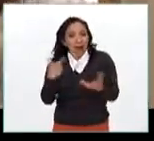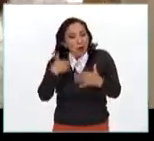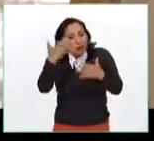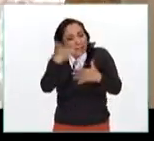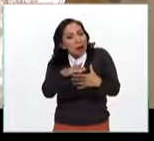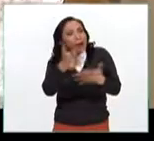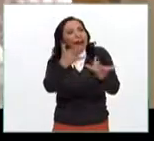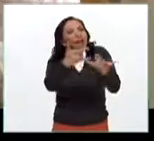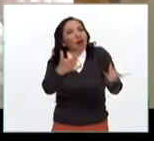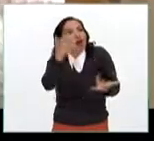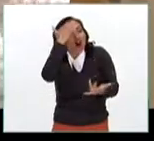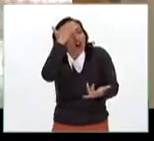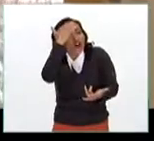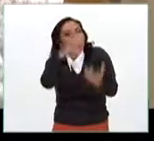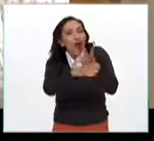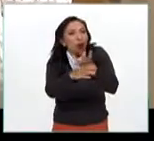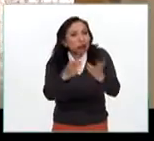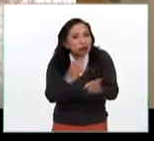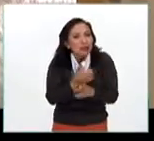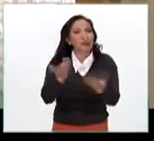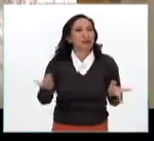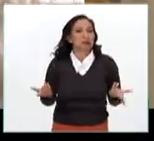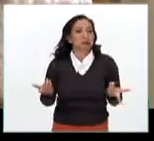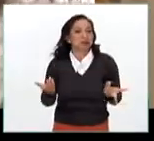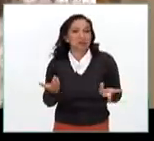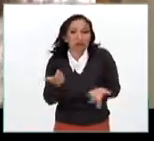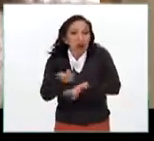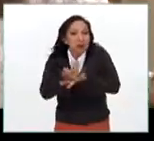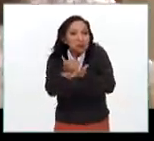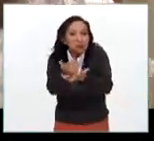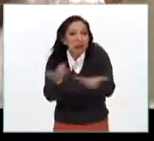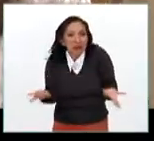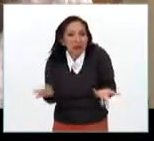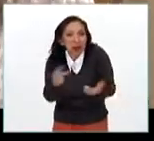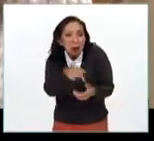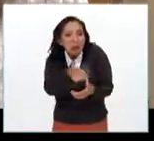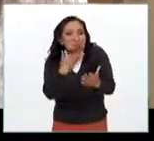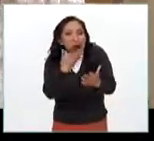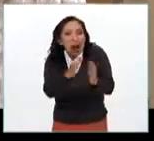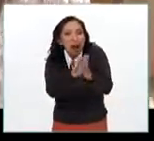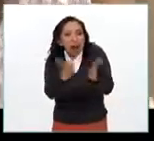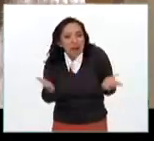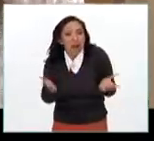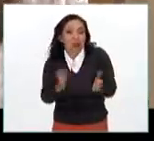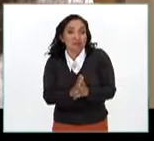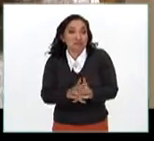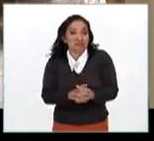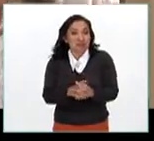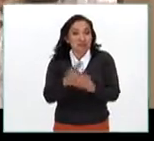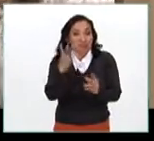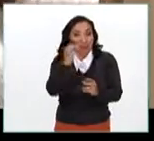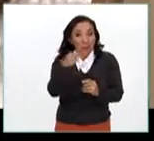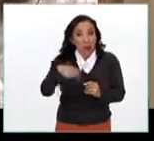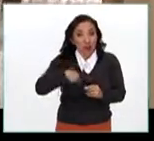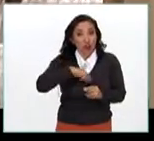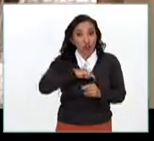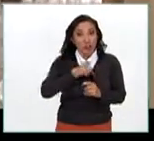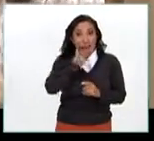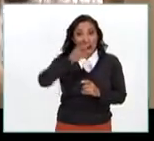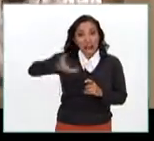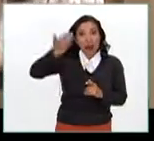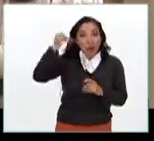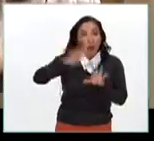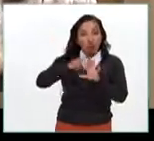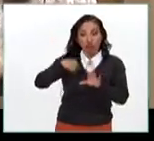se enteran de algo, y a través de un buen libro, qué mejor cosa, ¿no? Pero nosotros, como